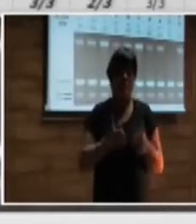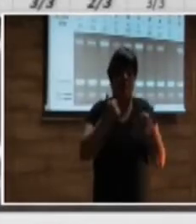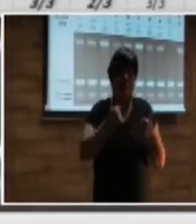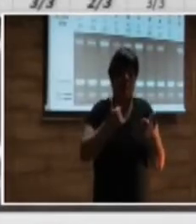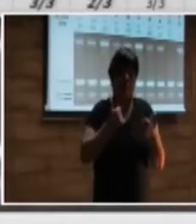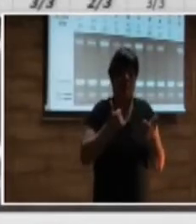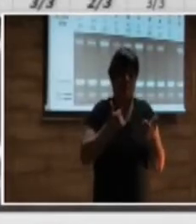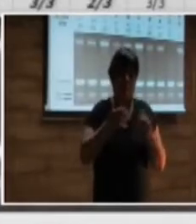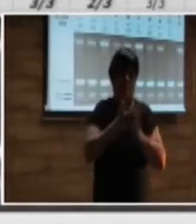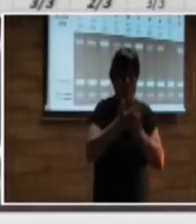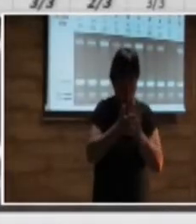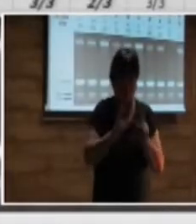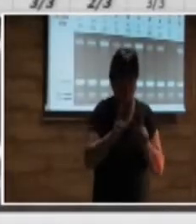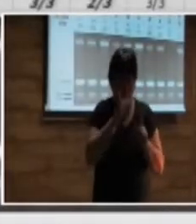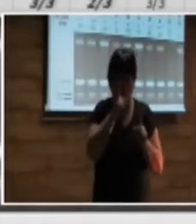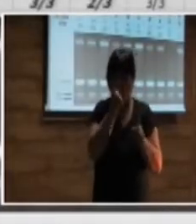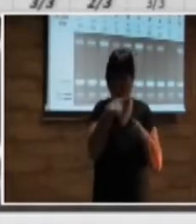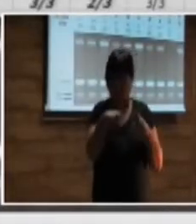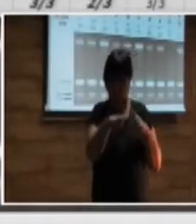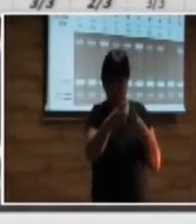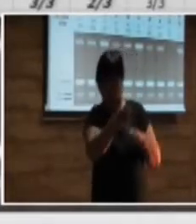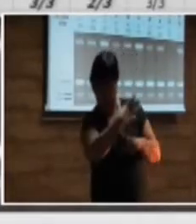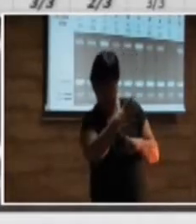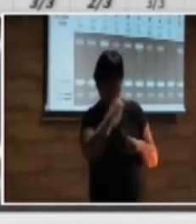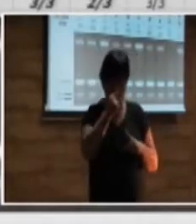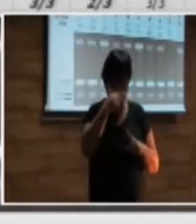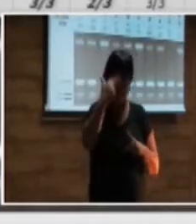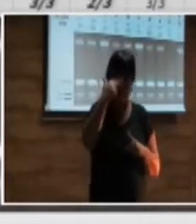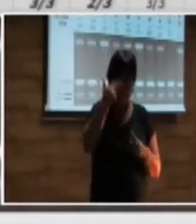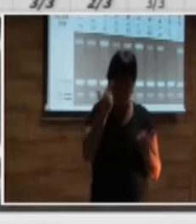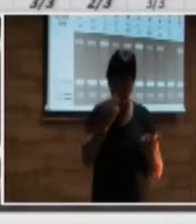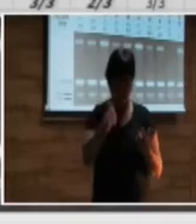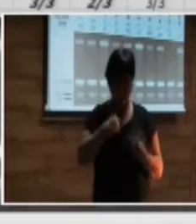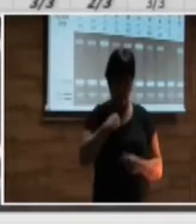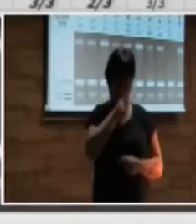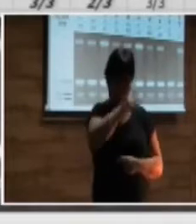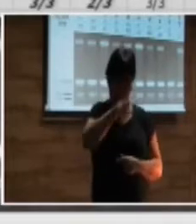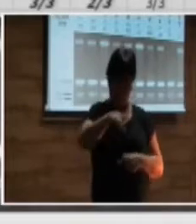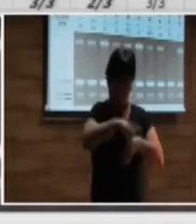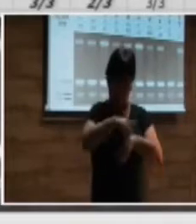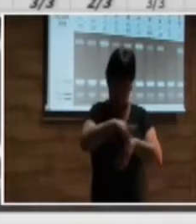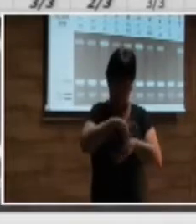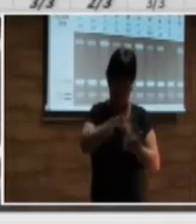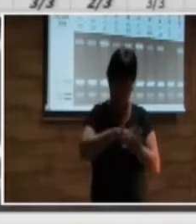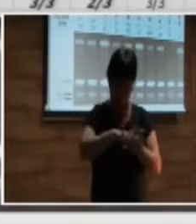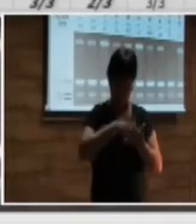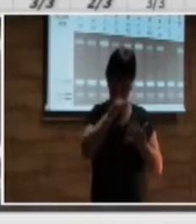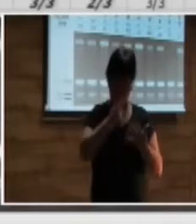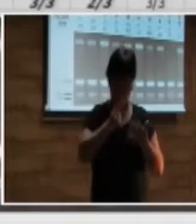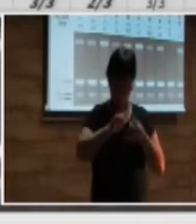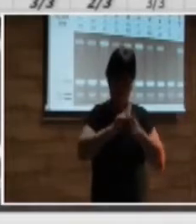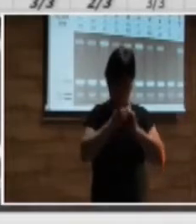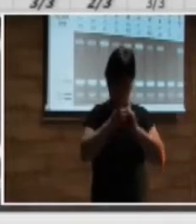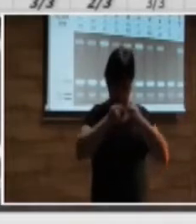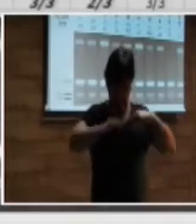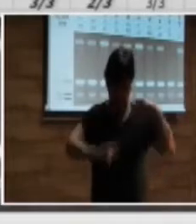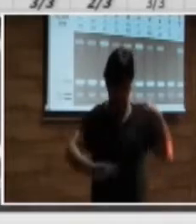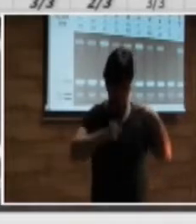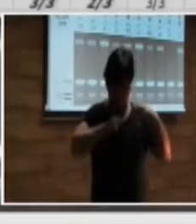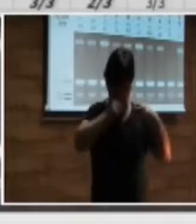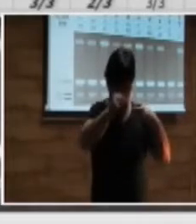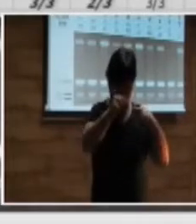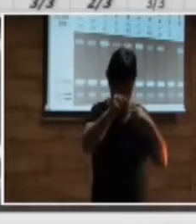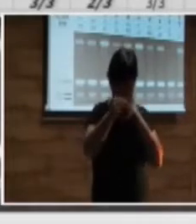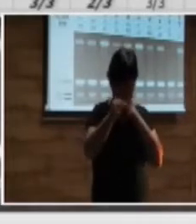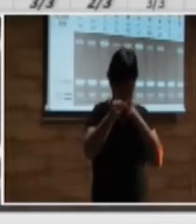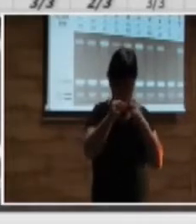en esto, pero mostrarles lo siguiente que nos pareció muy interesante, que estos pacientes, cuando tienen la mutación genética, ya no de APOE, sino una